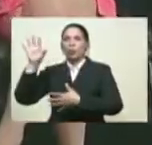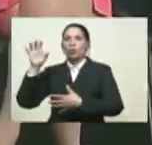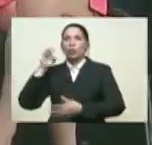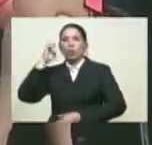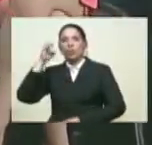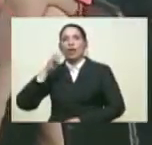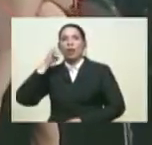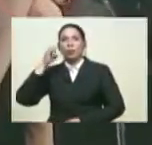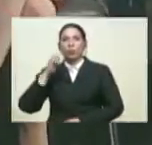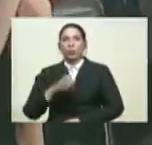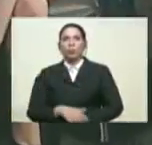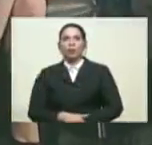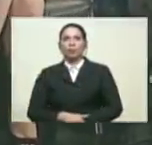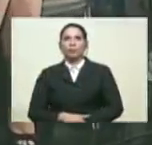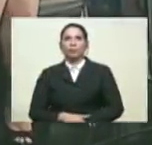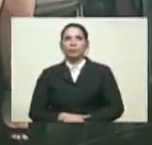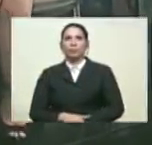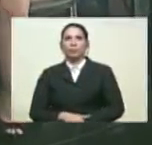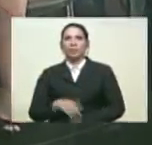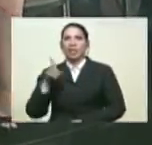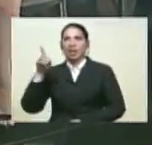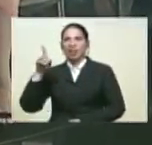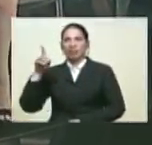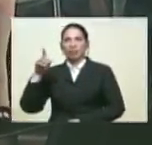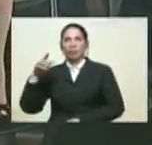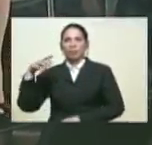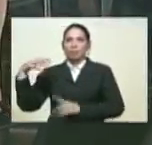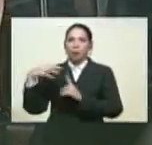colonial acomplejada y racista.